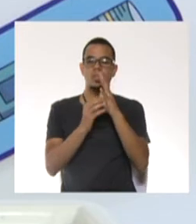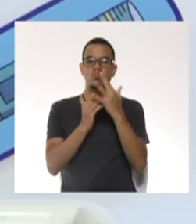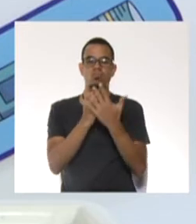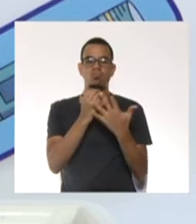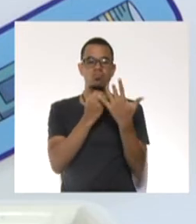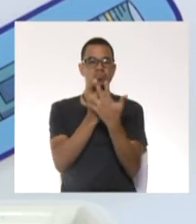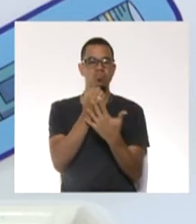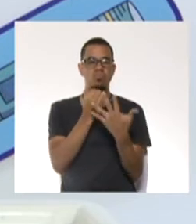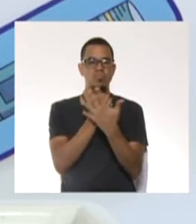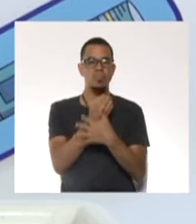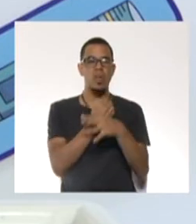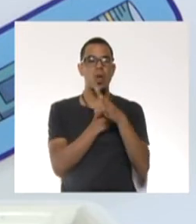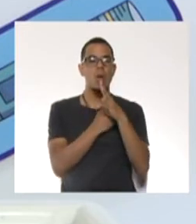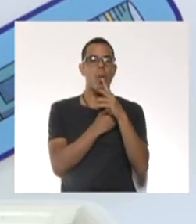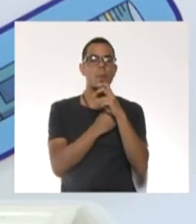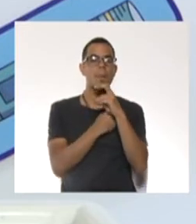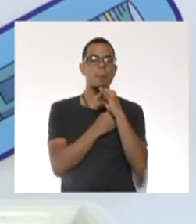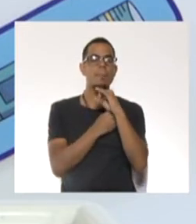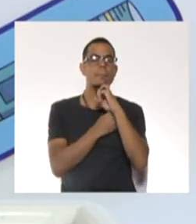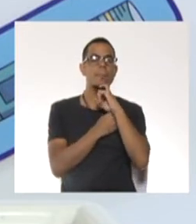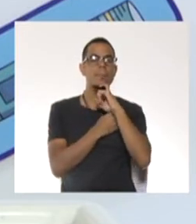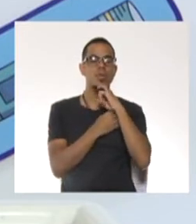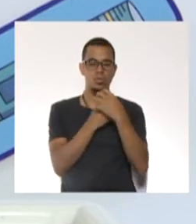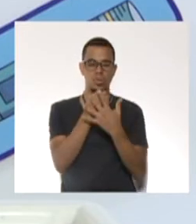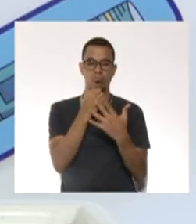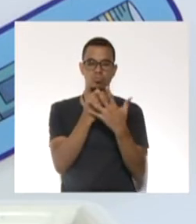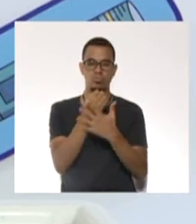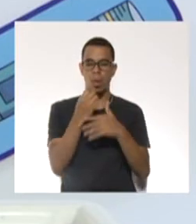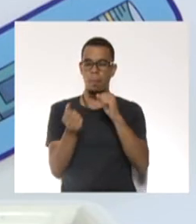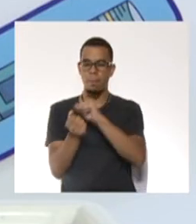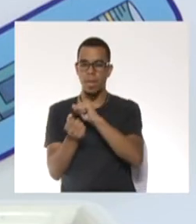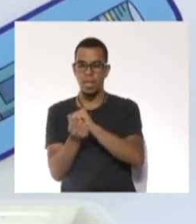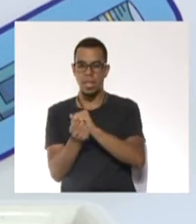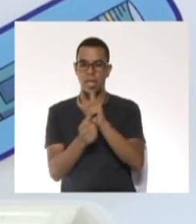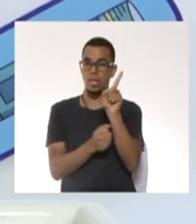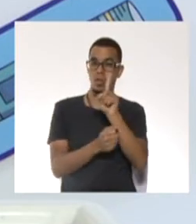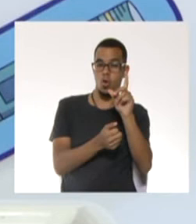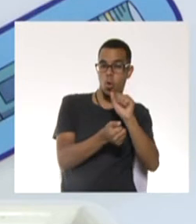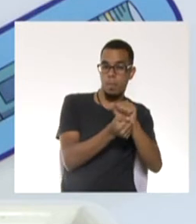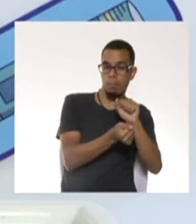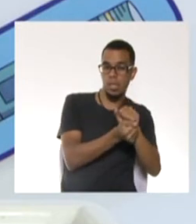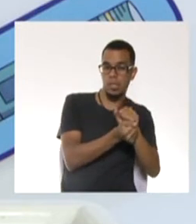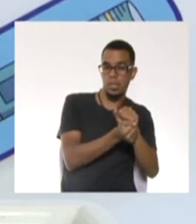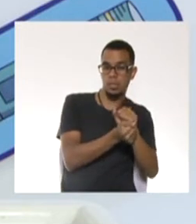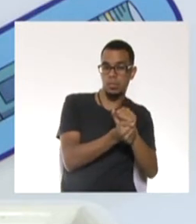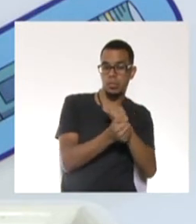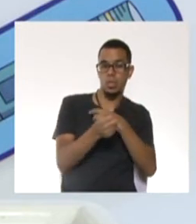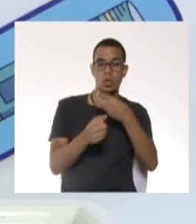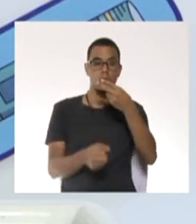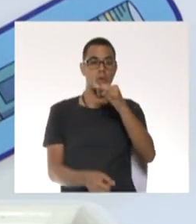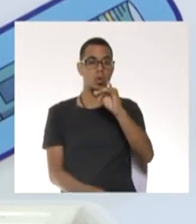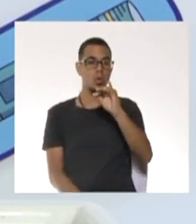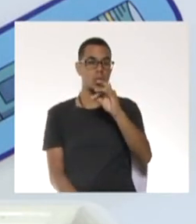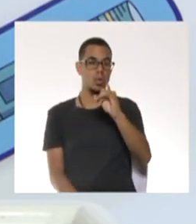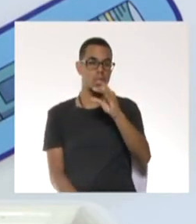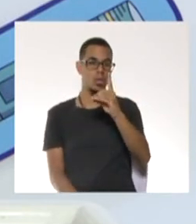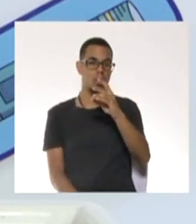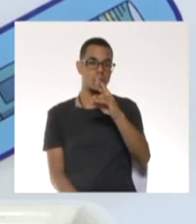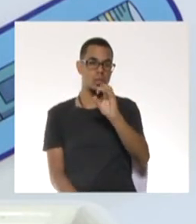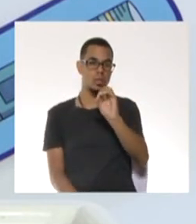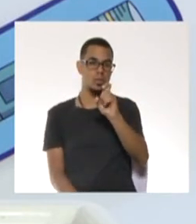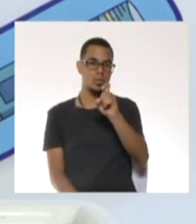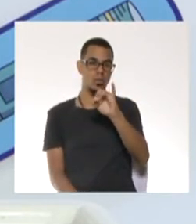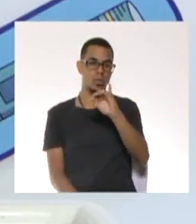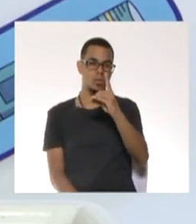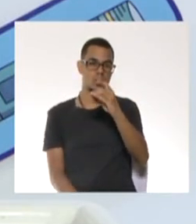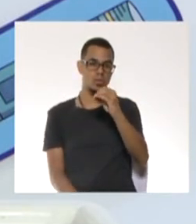básicos, óxidos ácidos, metálicos o no metálicos. Tenemos los hidróxidos, ya los vimos, ¿cierto? Sí, eso es